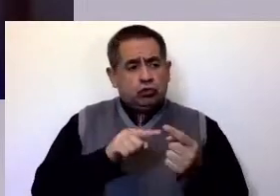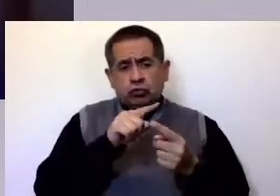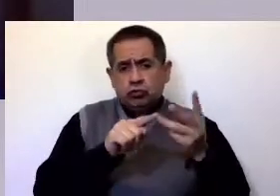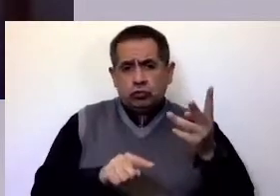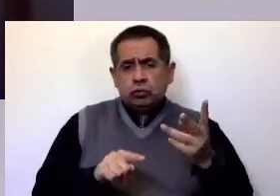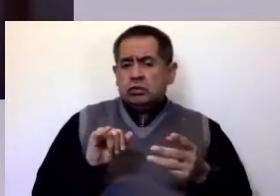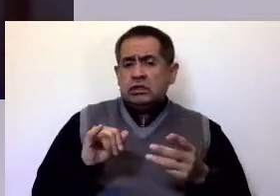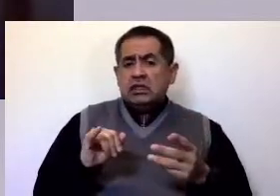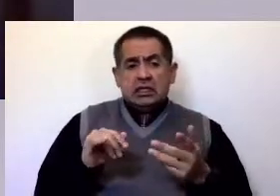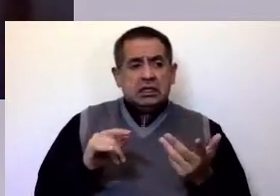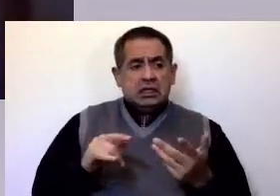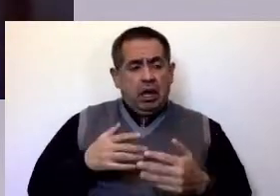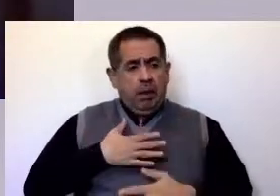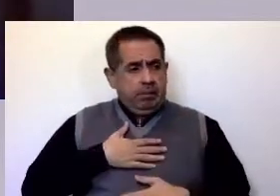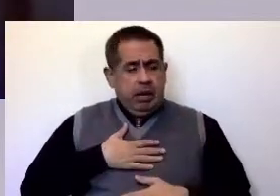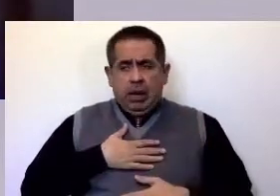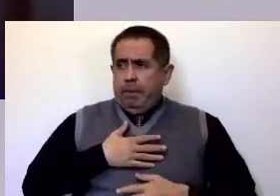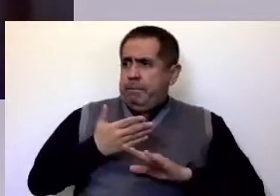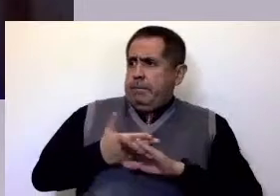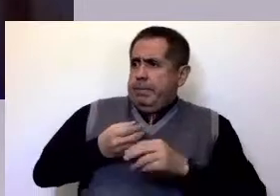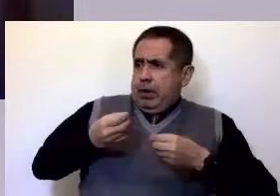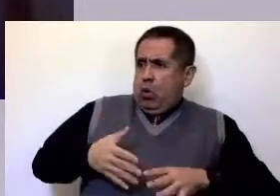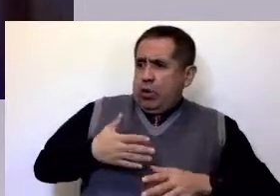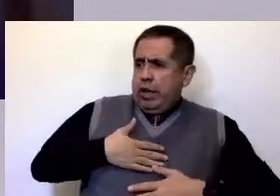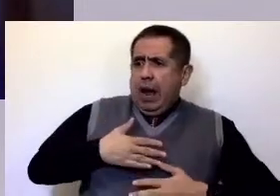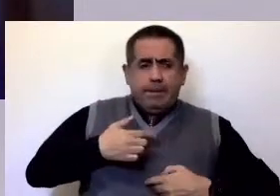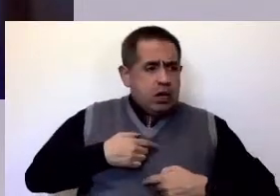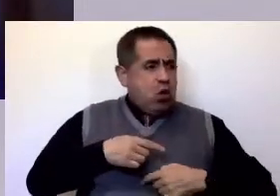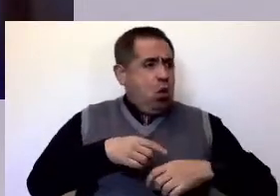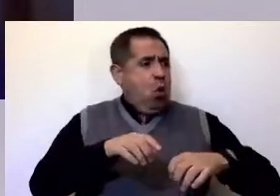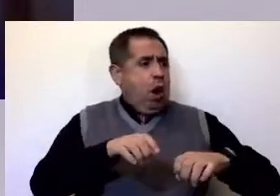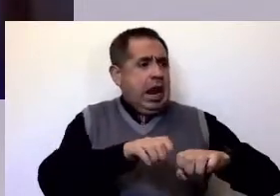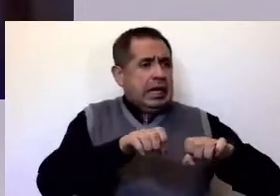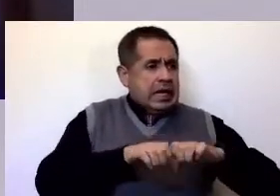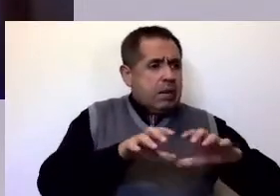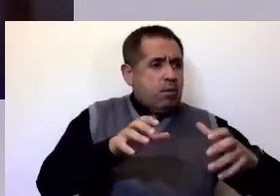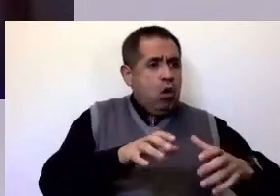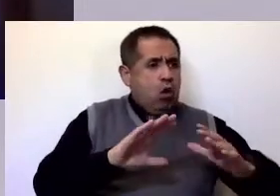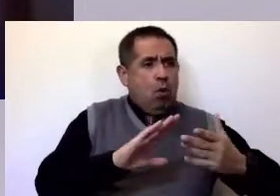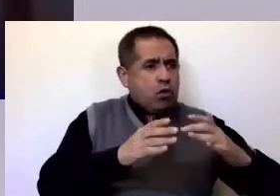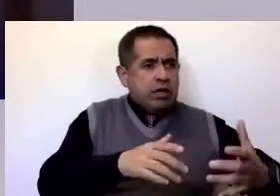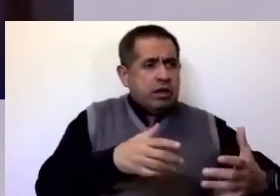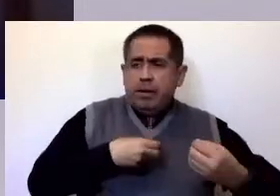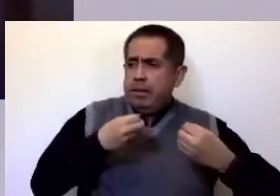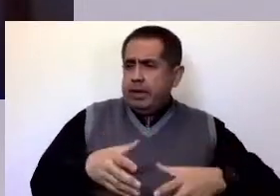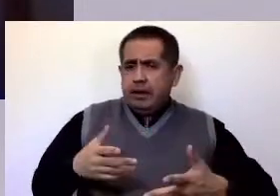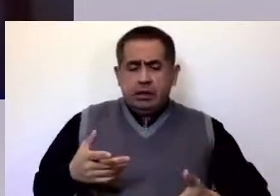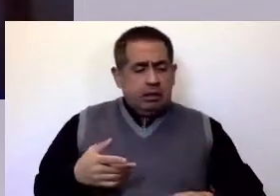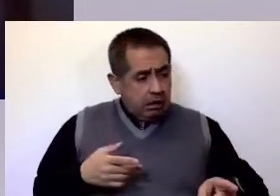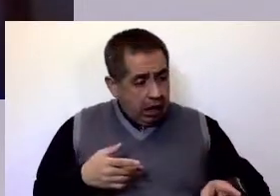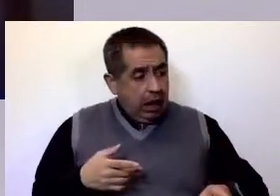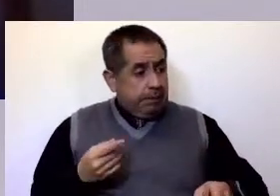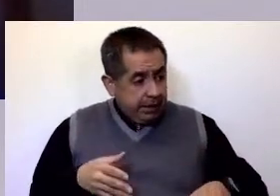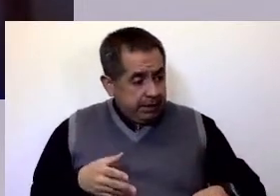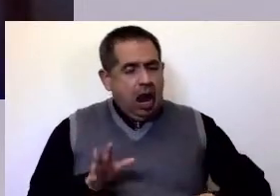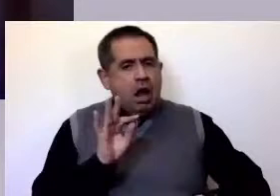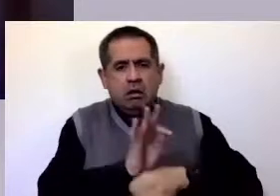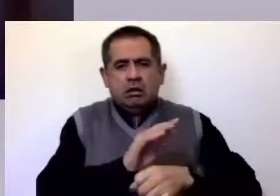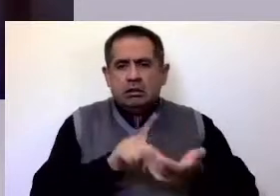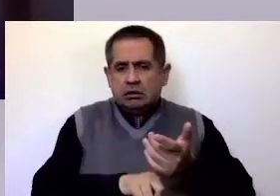del interés legítimo y colectivo de relevancia para la protección más amplia de los derechos sociales